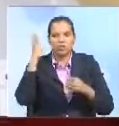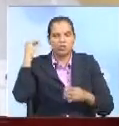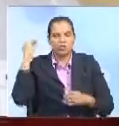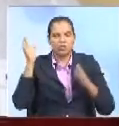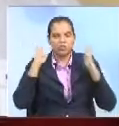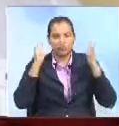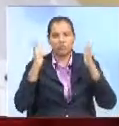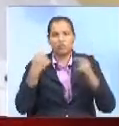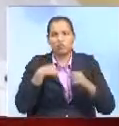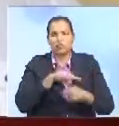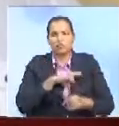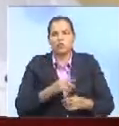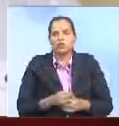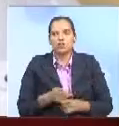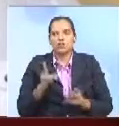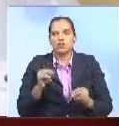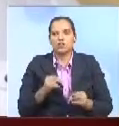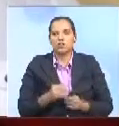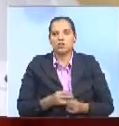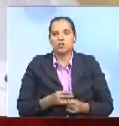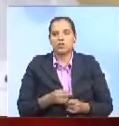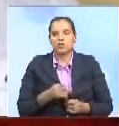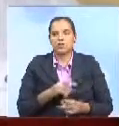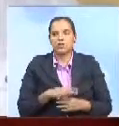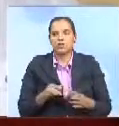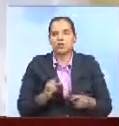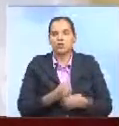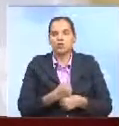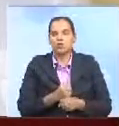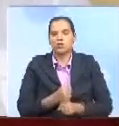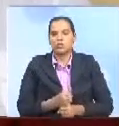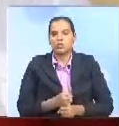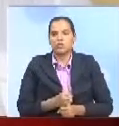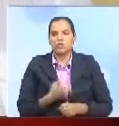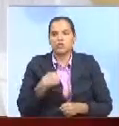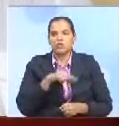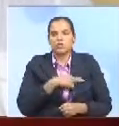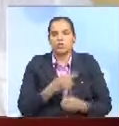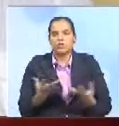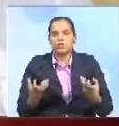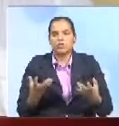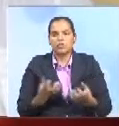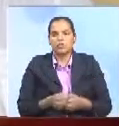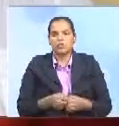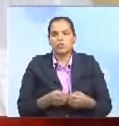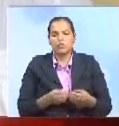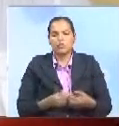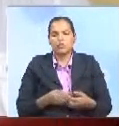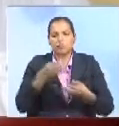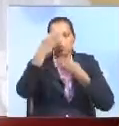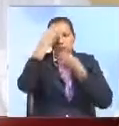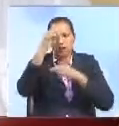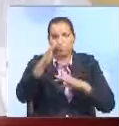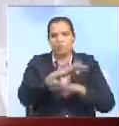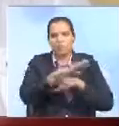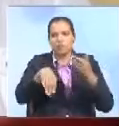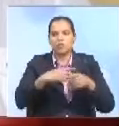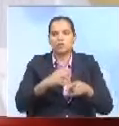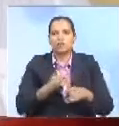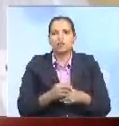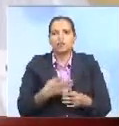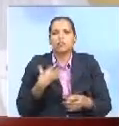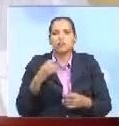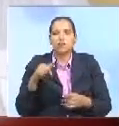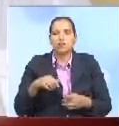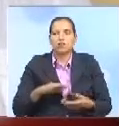escuchar también a los que no están de acuerdo con lo que ellos están haciendo. Intentamos lograr llegar con todo lo que se pueda